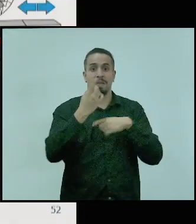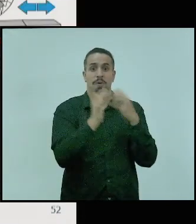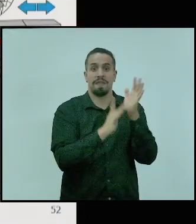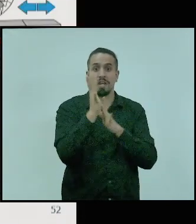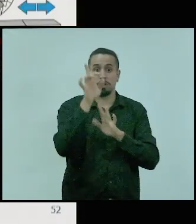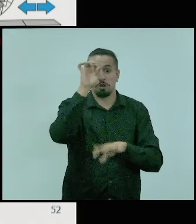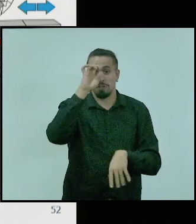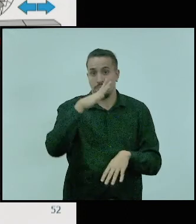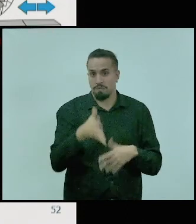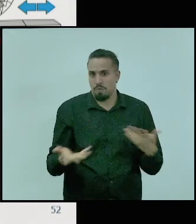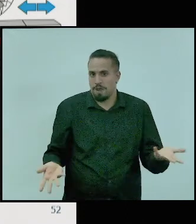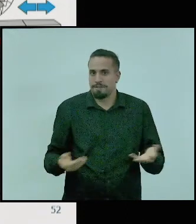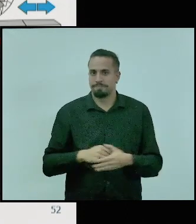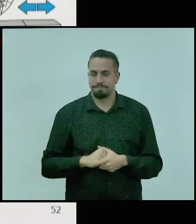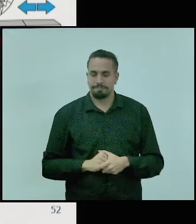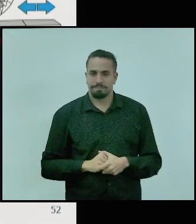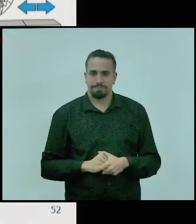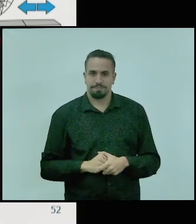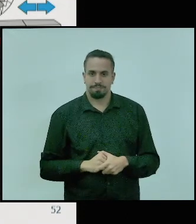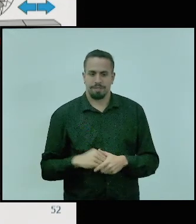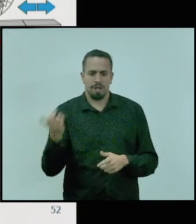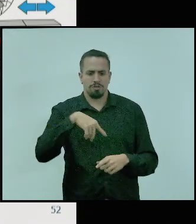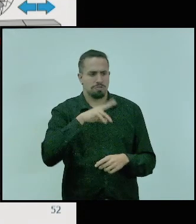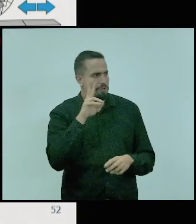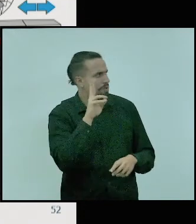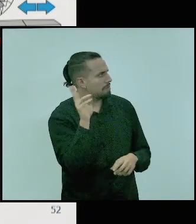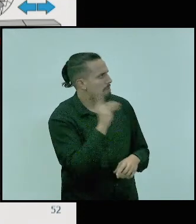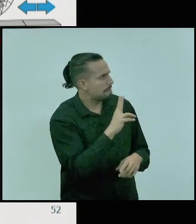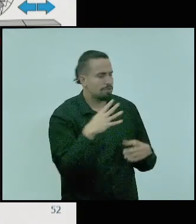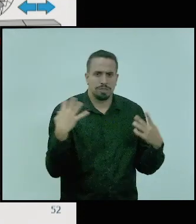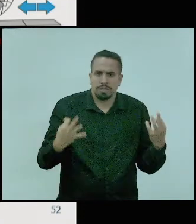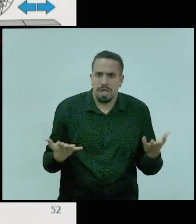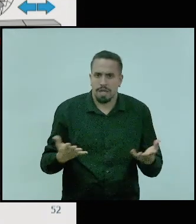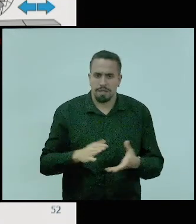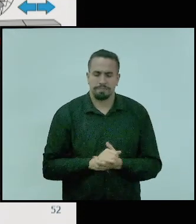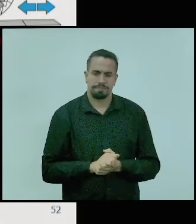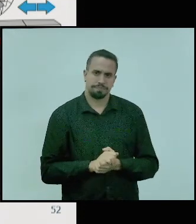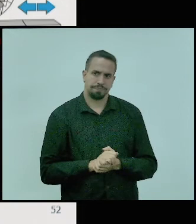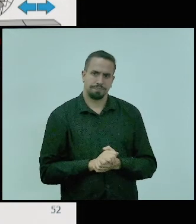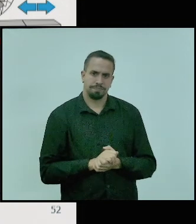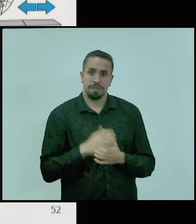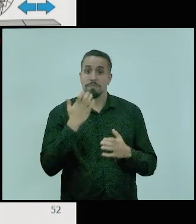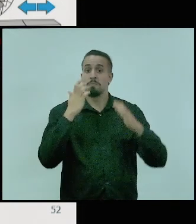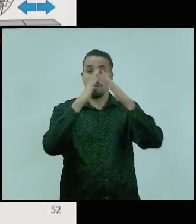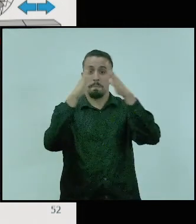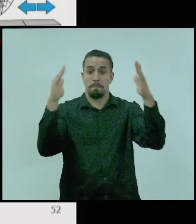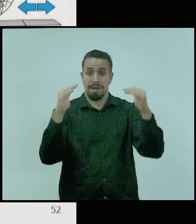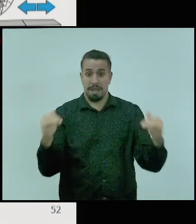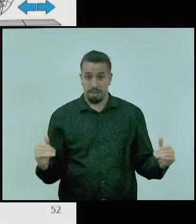saber por qué. ¿Qué es lo que nosotros encontramos? Nos encontramos con que en la pirámide